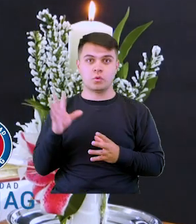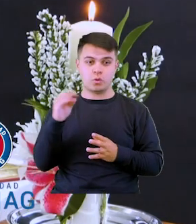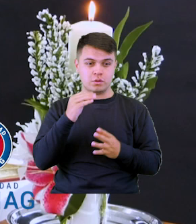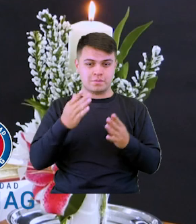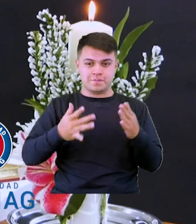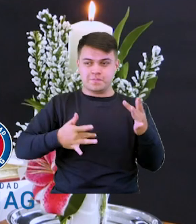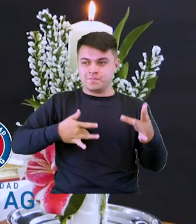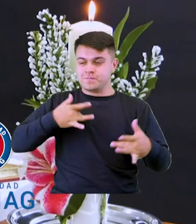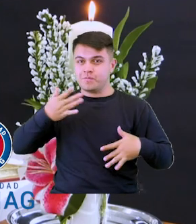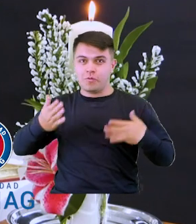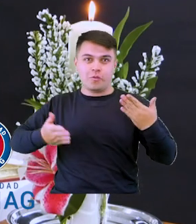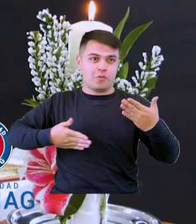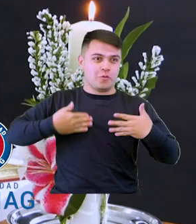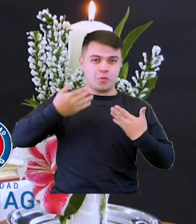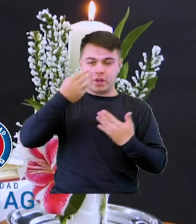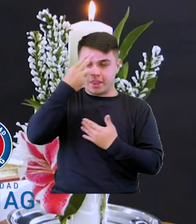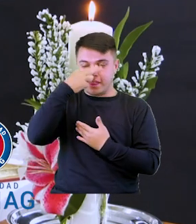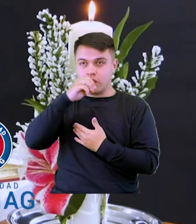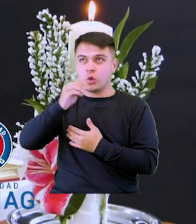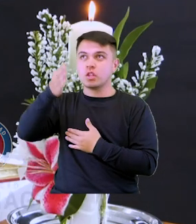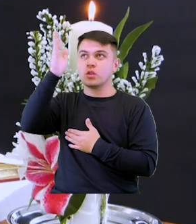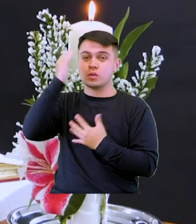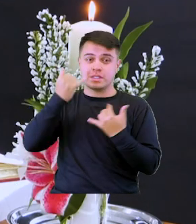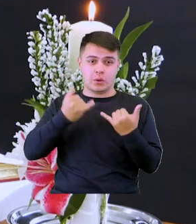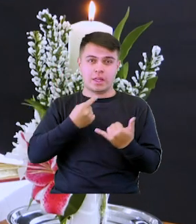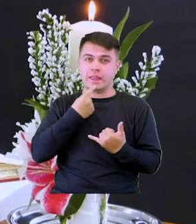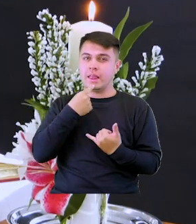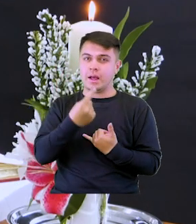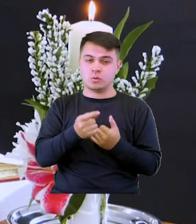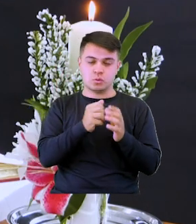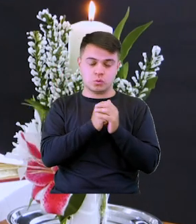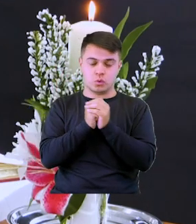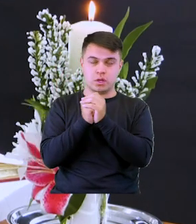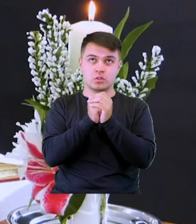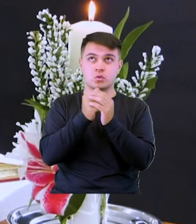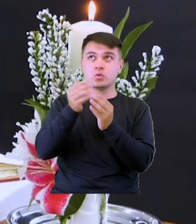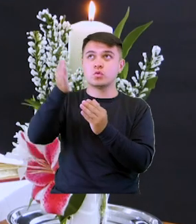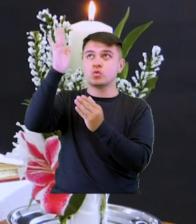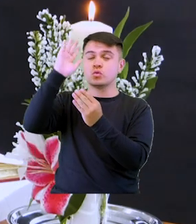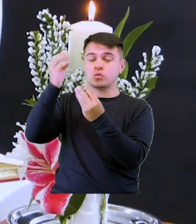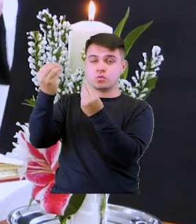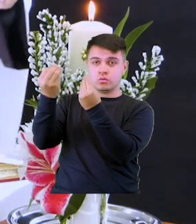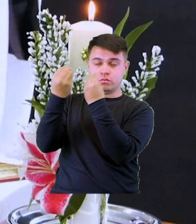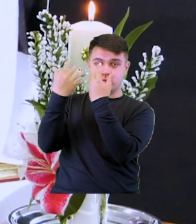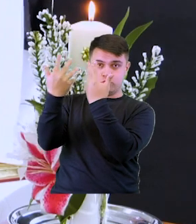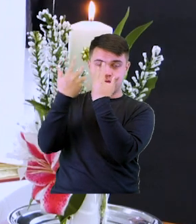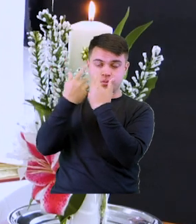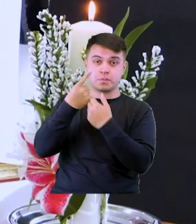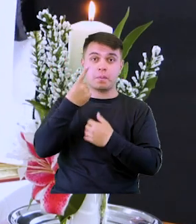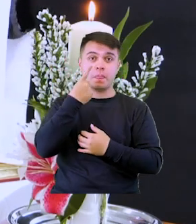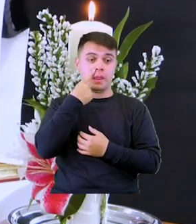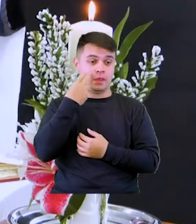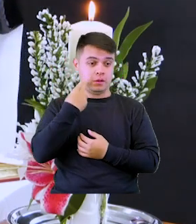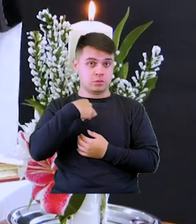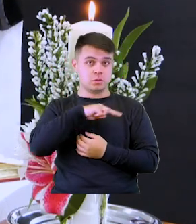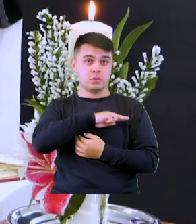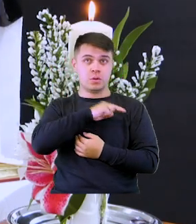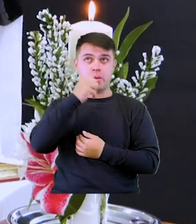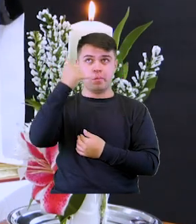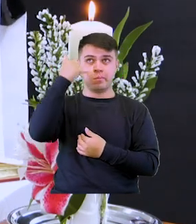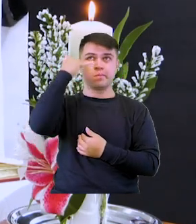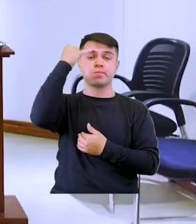Llenos de alegría por ser hijos de Dios, digamos confiadamente la oración que Cristo nos enseñó. Padre